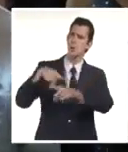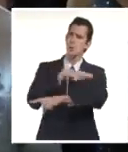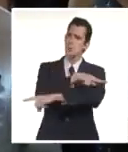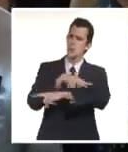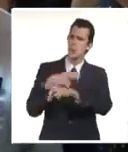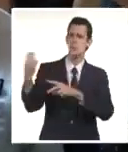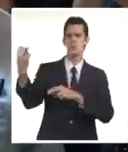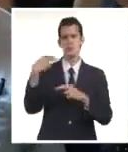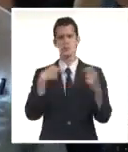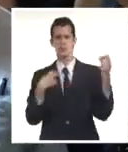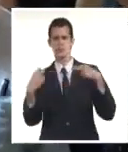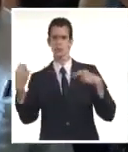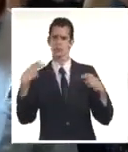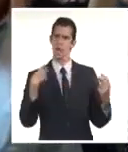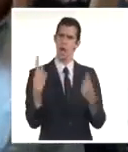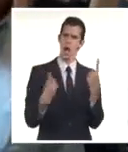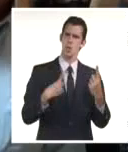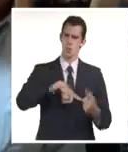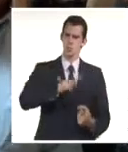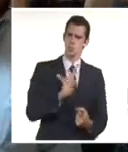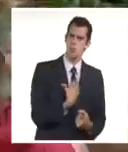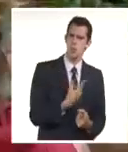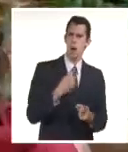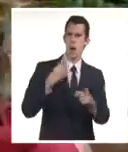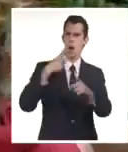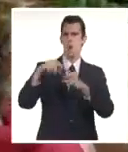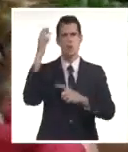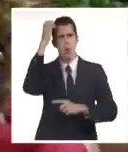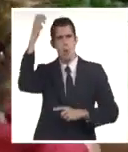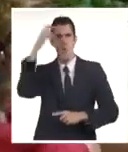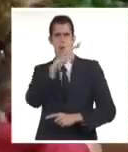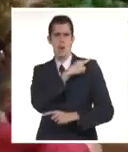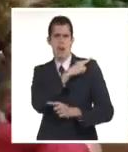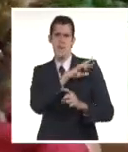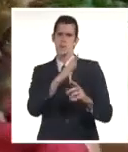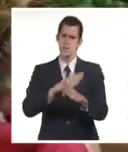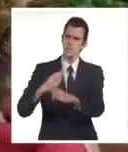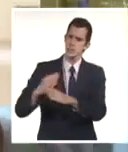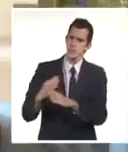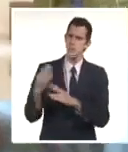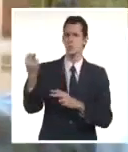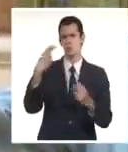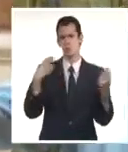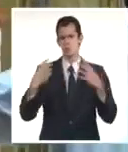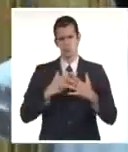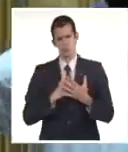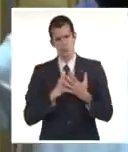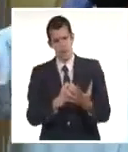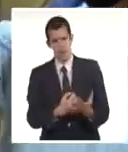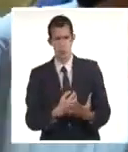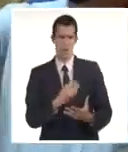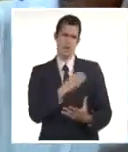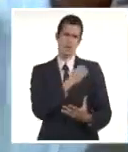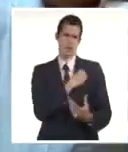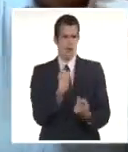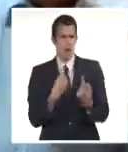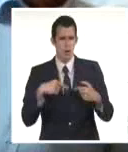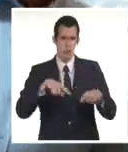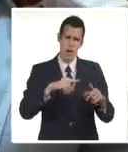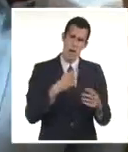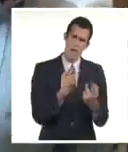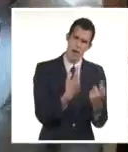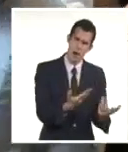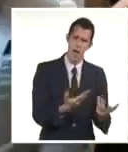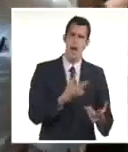de gobiernos y personalidades de todo el planeta. Entre ellos destacó al presidente de la República Bolivariana de Venezuela, Nicolás Maduro